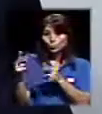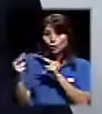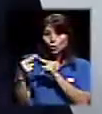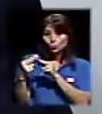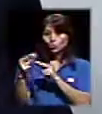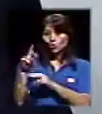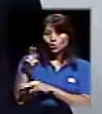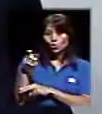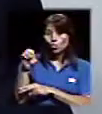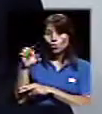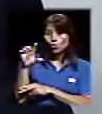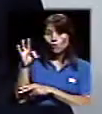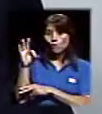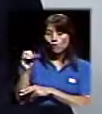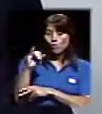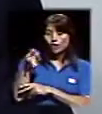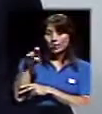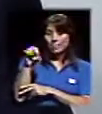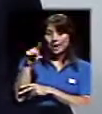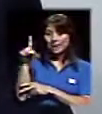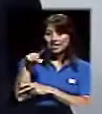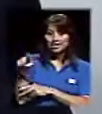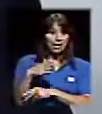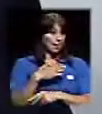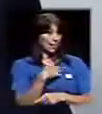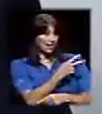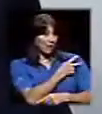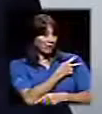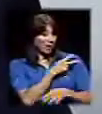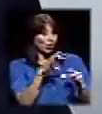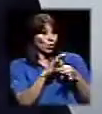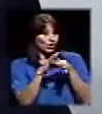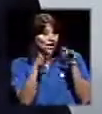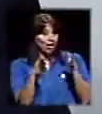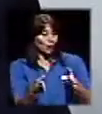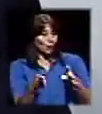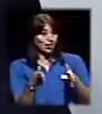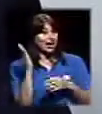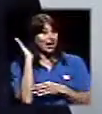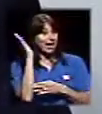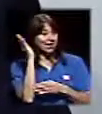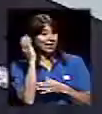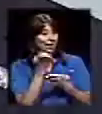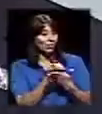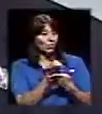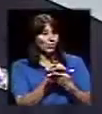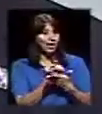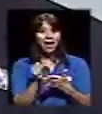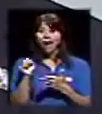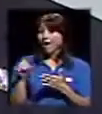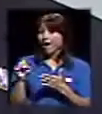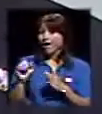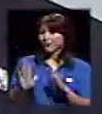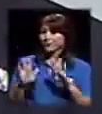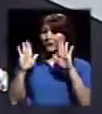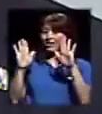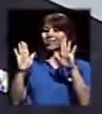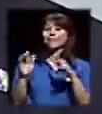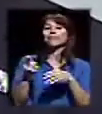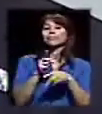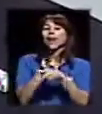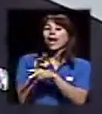jefe. Asesor Él legal. Es el coordinador de la cátedra de Información no sabía. Economía. Excelente. Asesor legal, don Mario